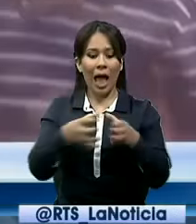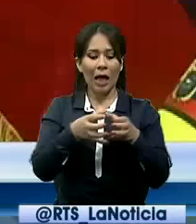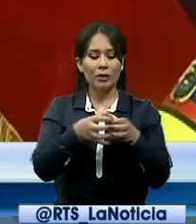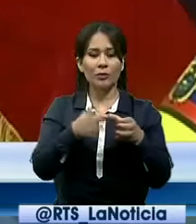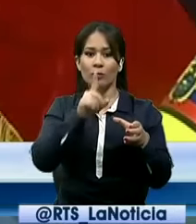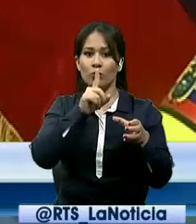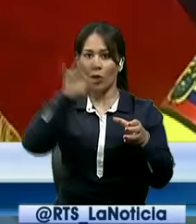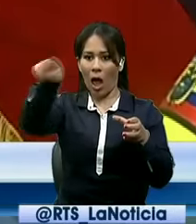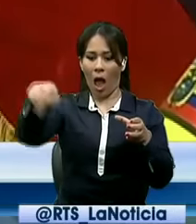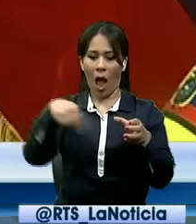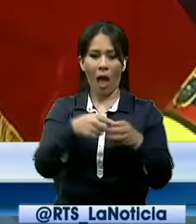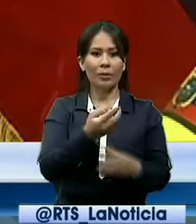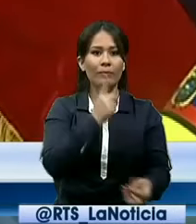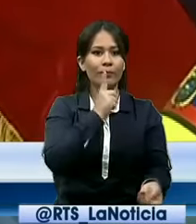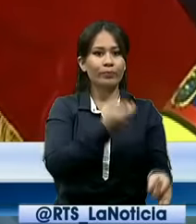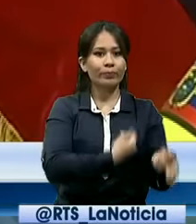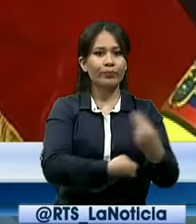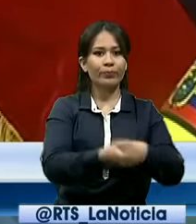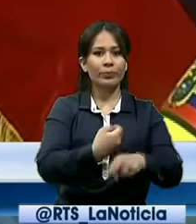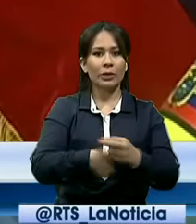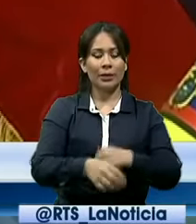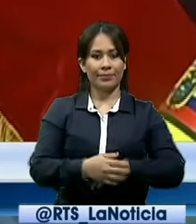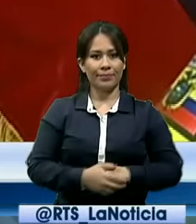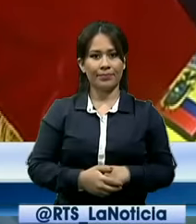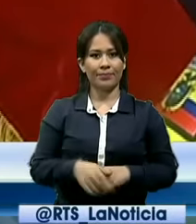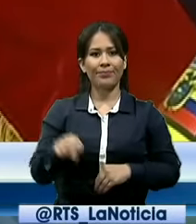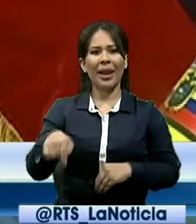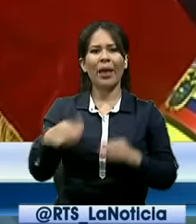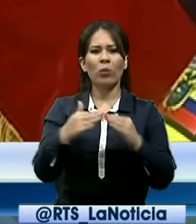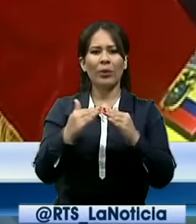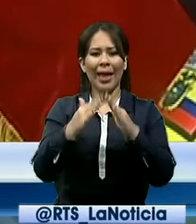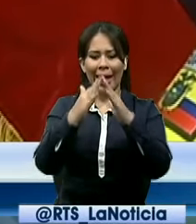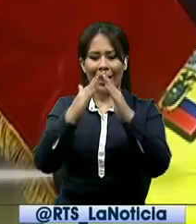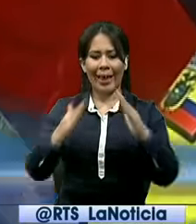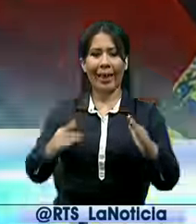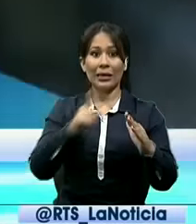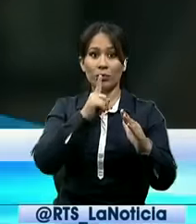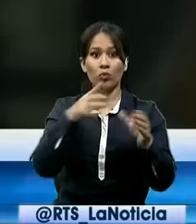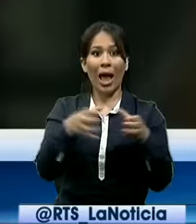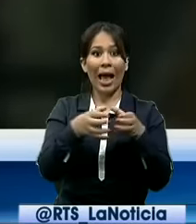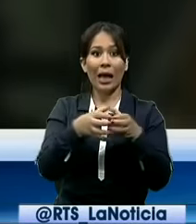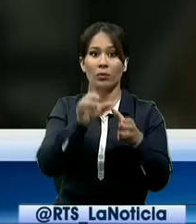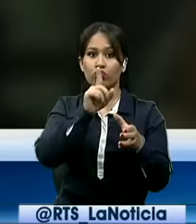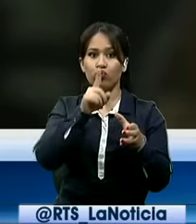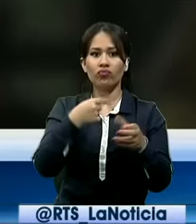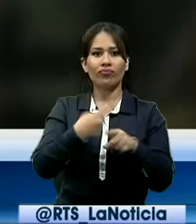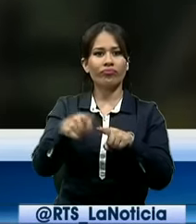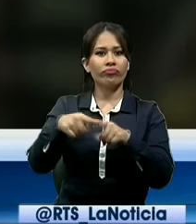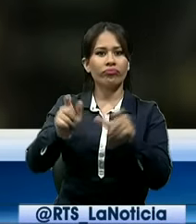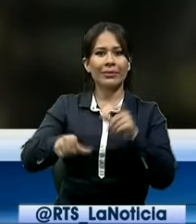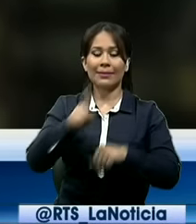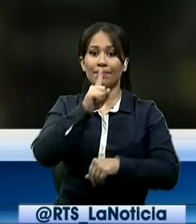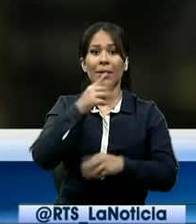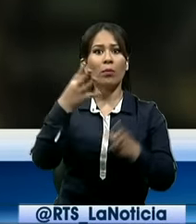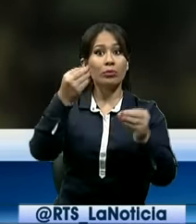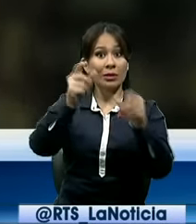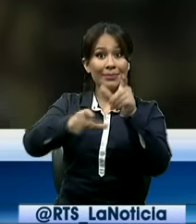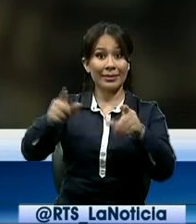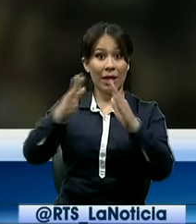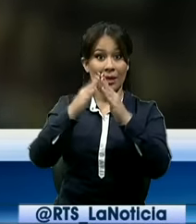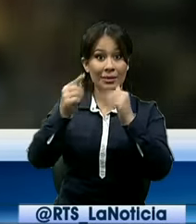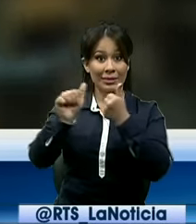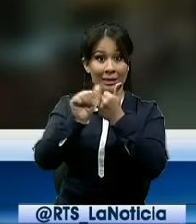aquí a Guayaquil para que sea justamente expendida en este sector. Por denuncias anónimas de habitantes de ese